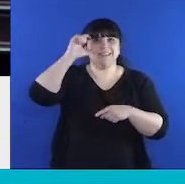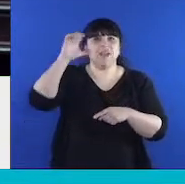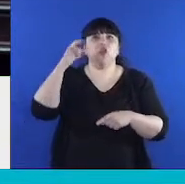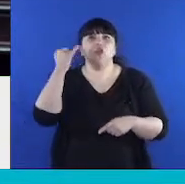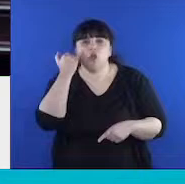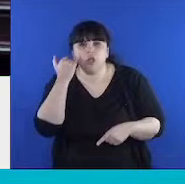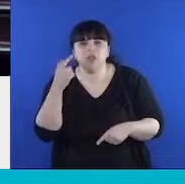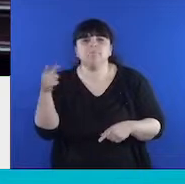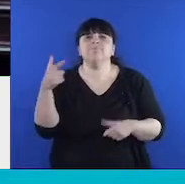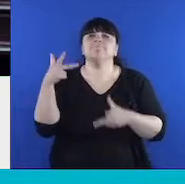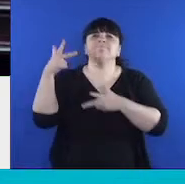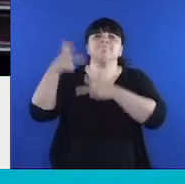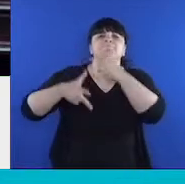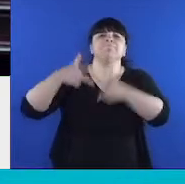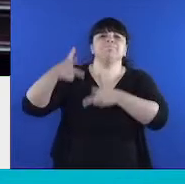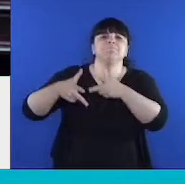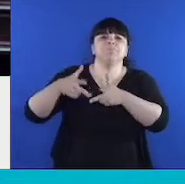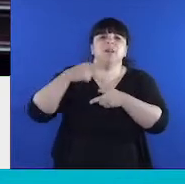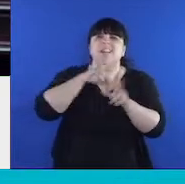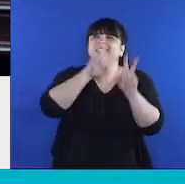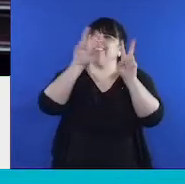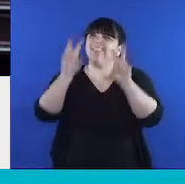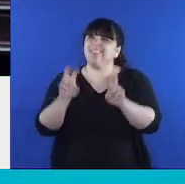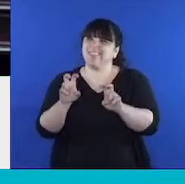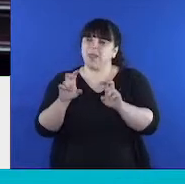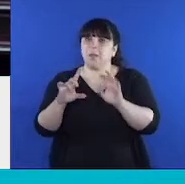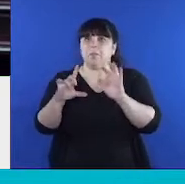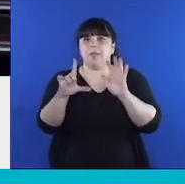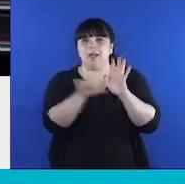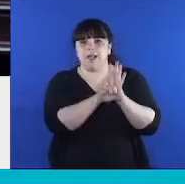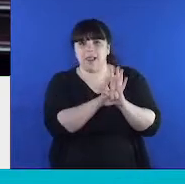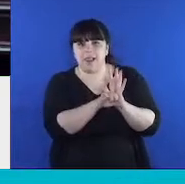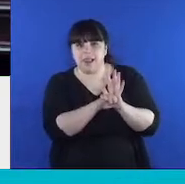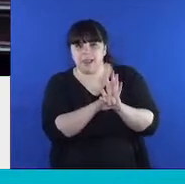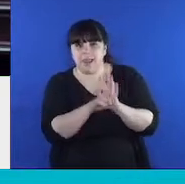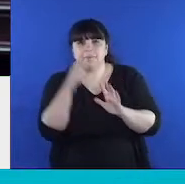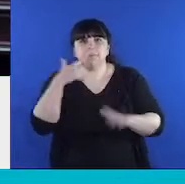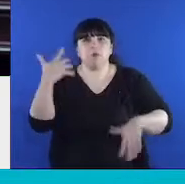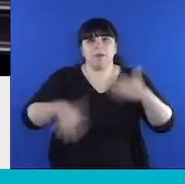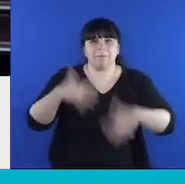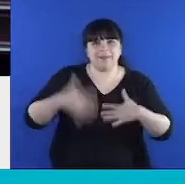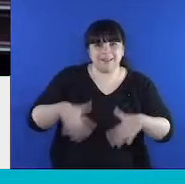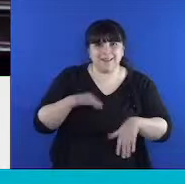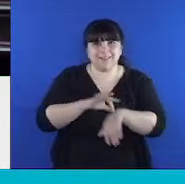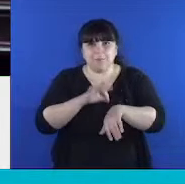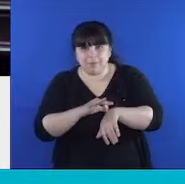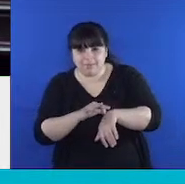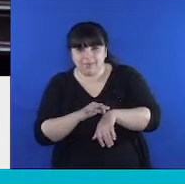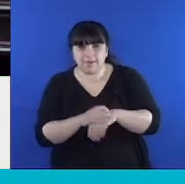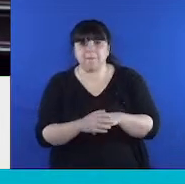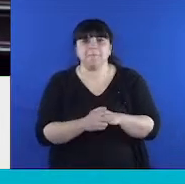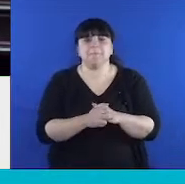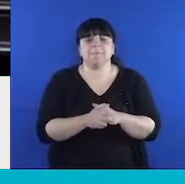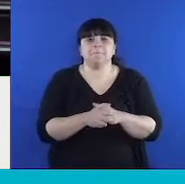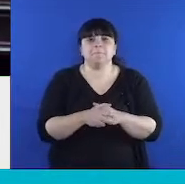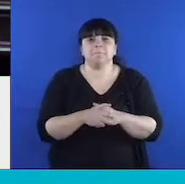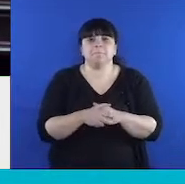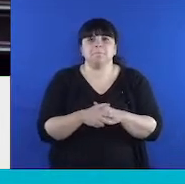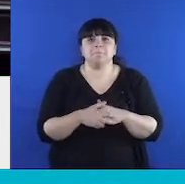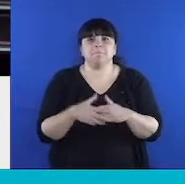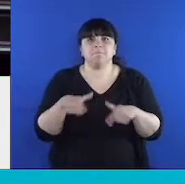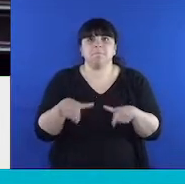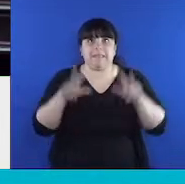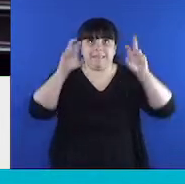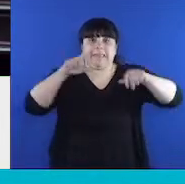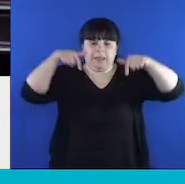referirse a la ley esta de las emergencias médicas, que era el tema de la sesión, y yo me voy a permitir discrepar con ella.